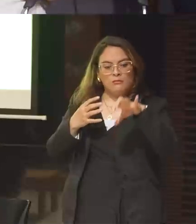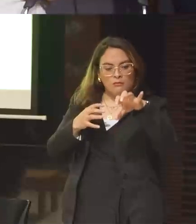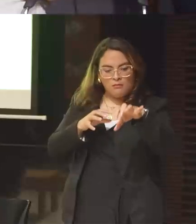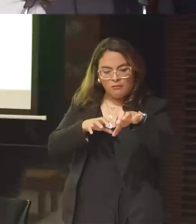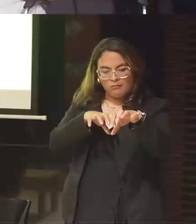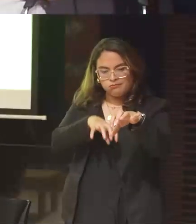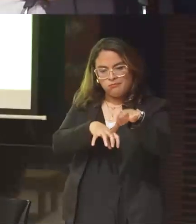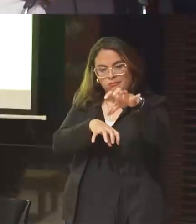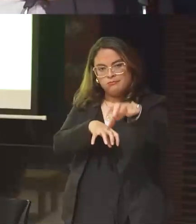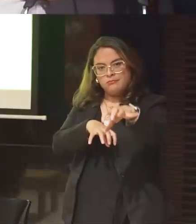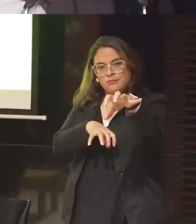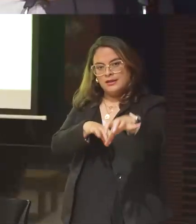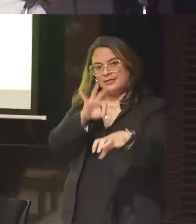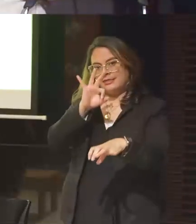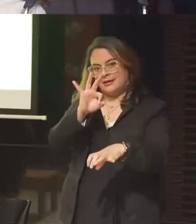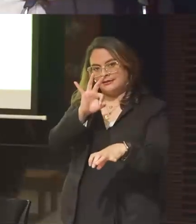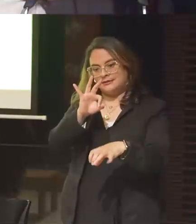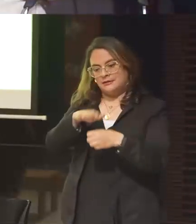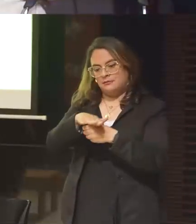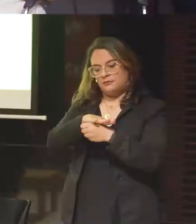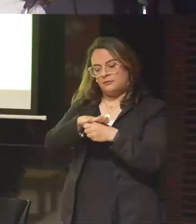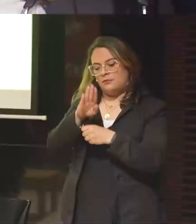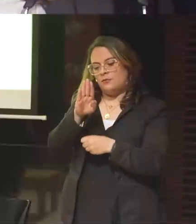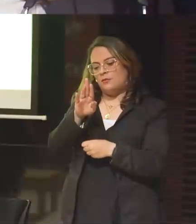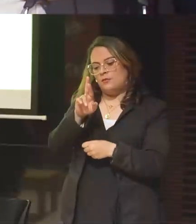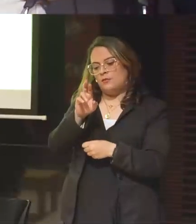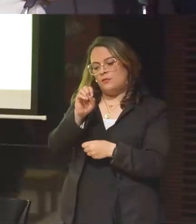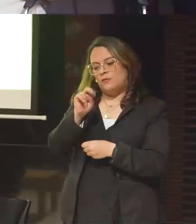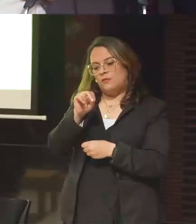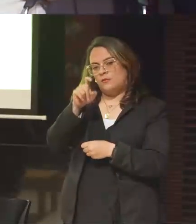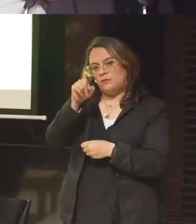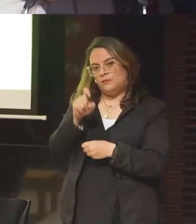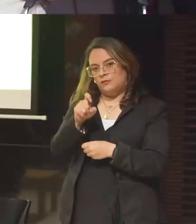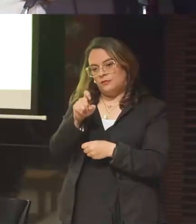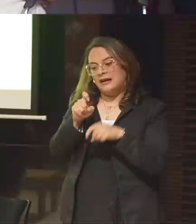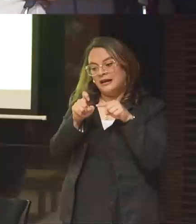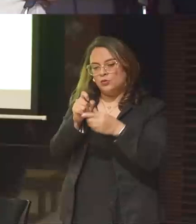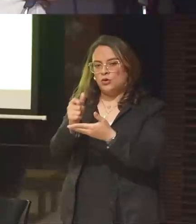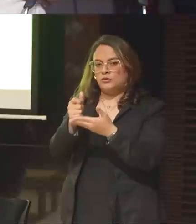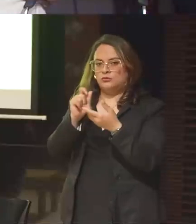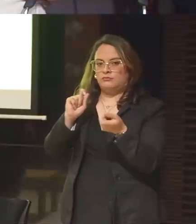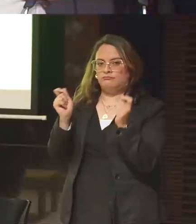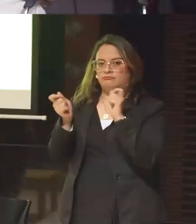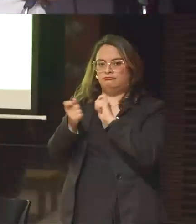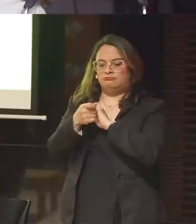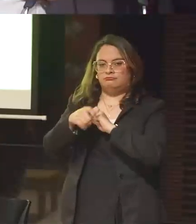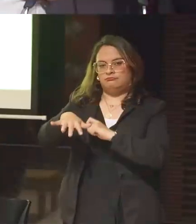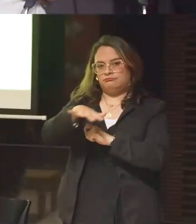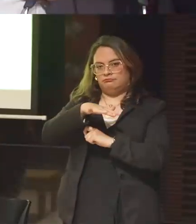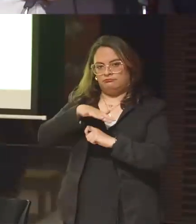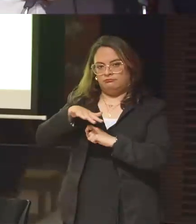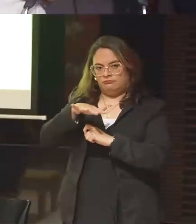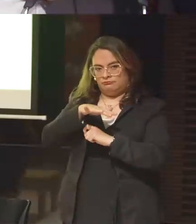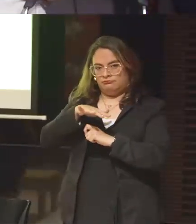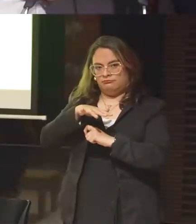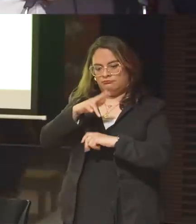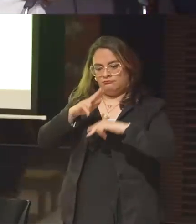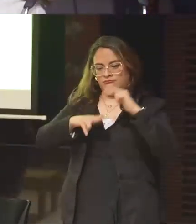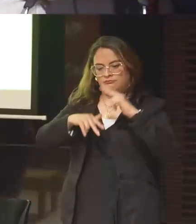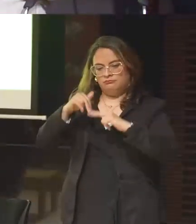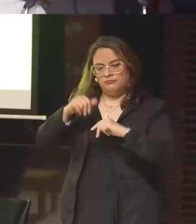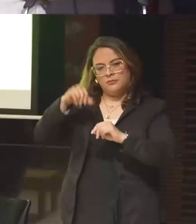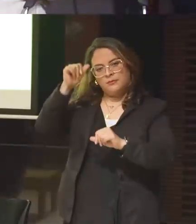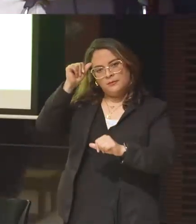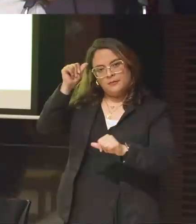estar en el Bronx, que es un megaproyecto que transforma patrimonialmente el centro sobre una base de construcción de memoria y